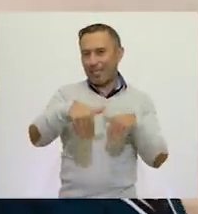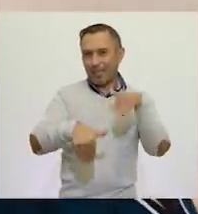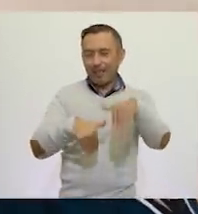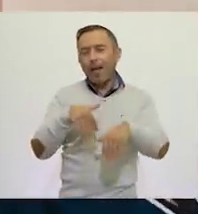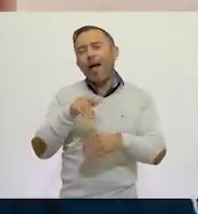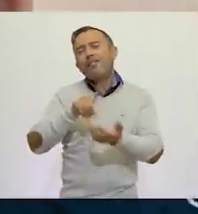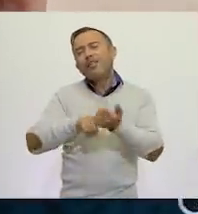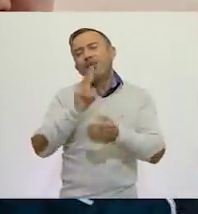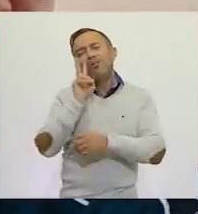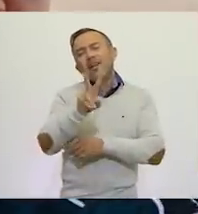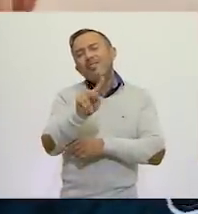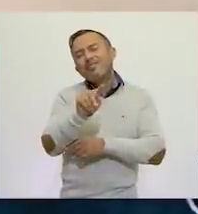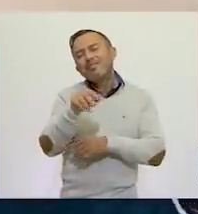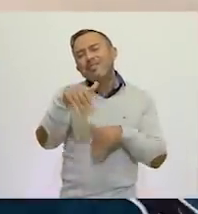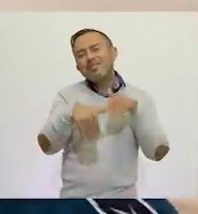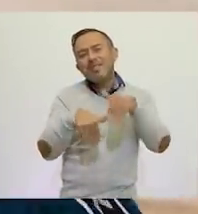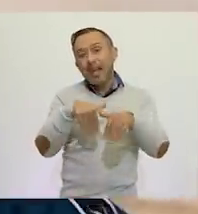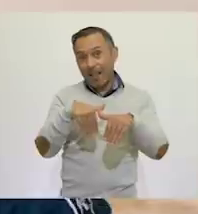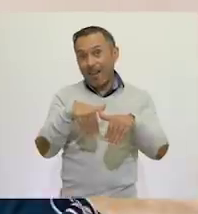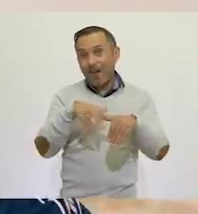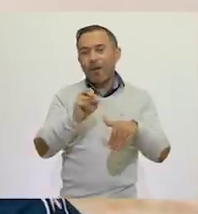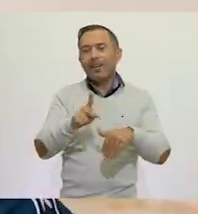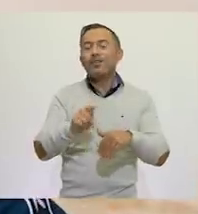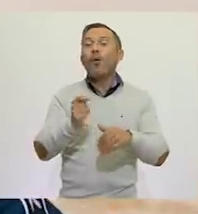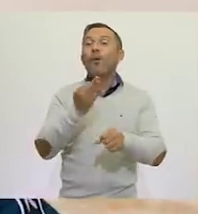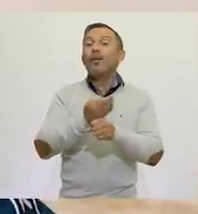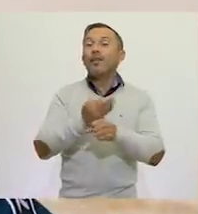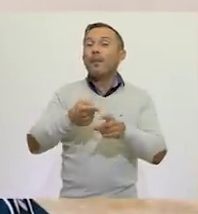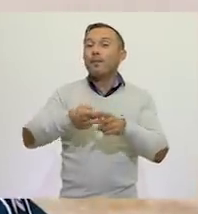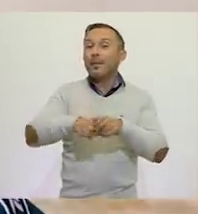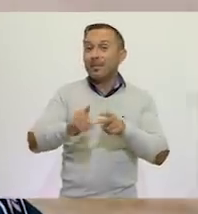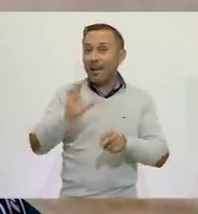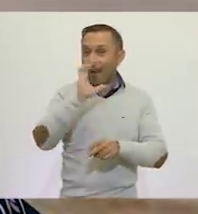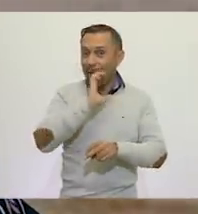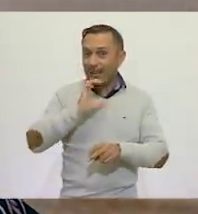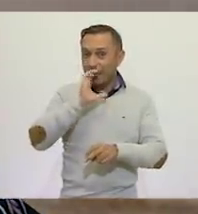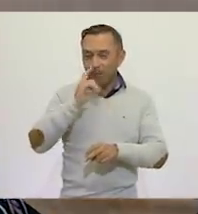televisor. Pues comenzamos con este calentamiento.